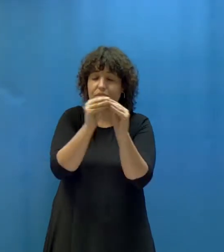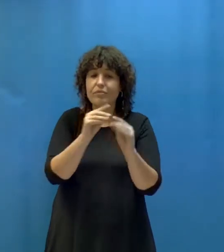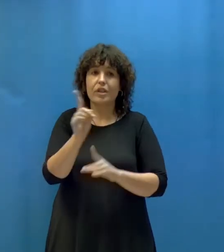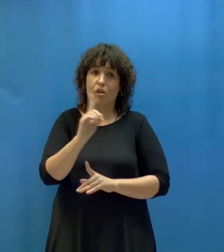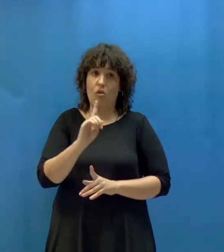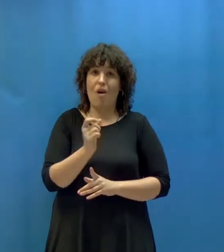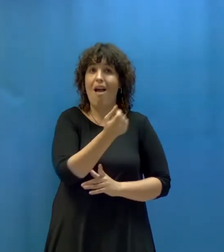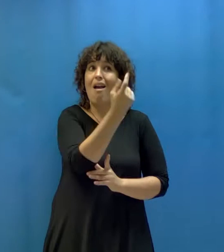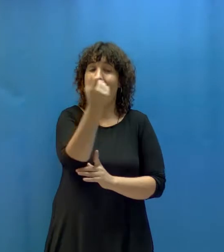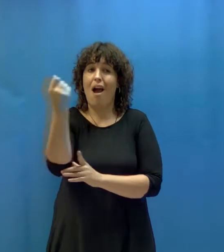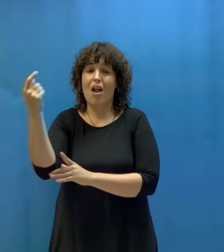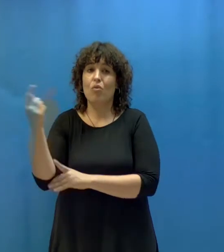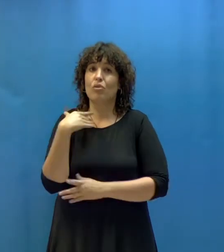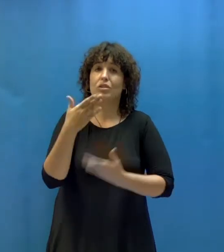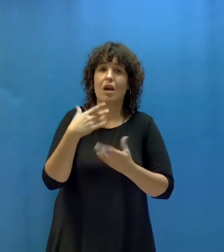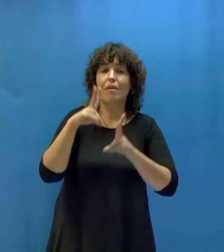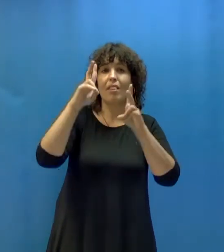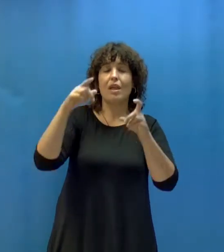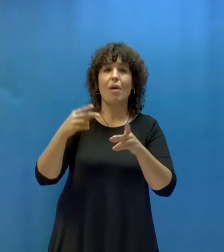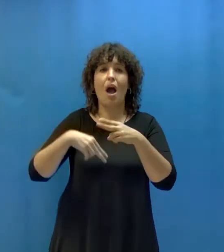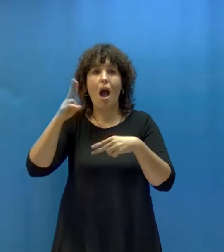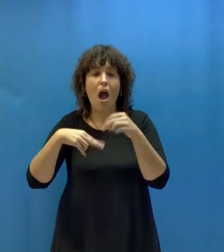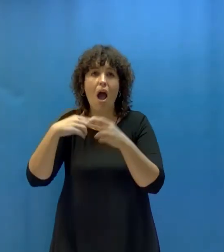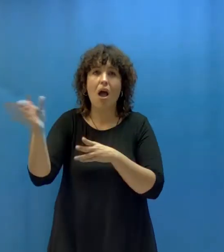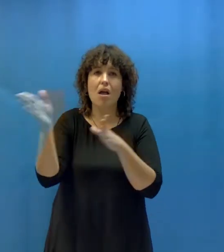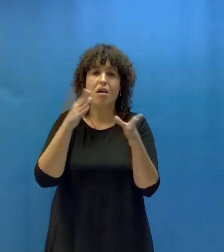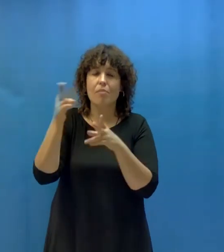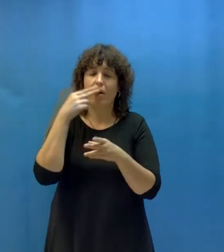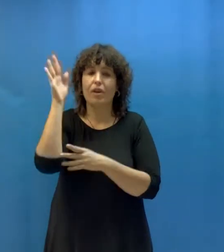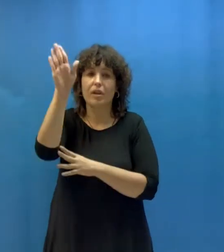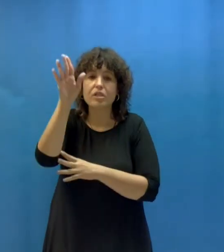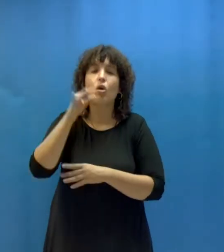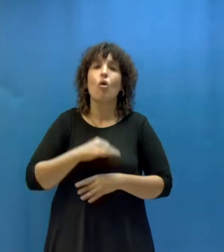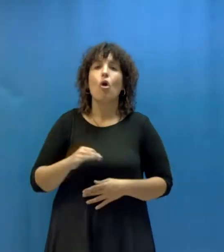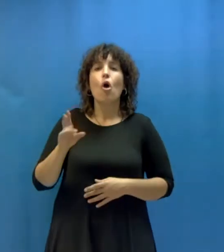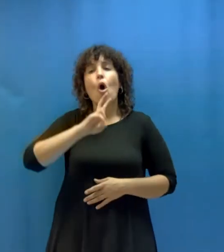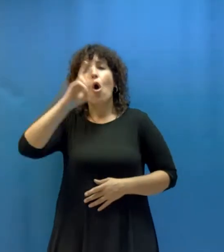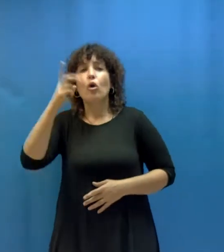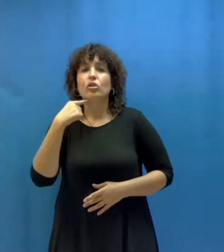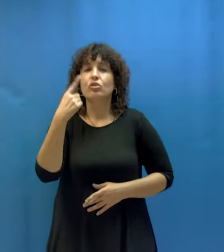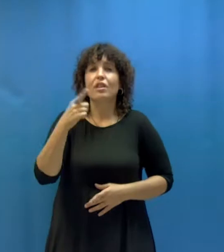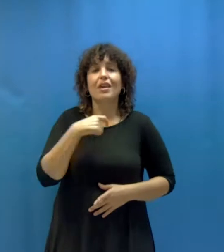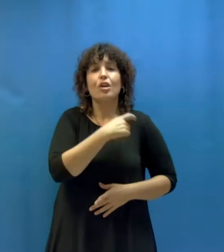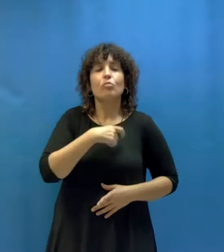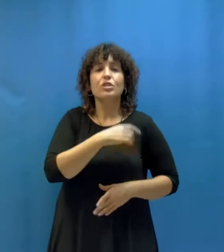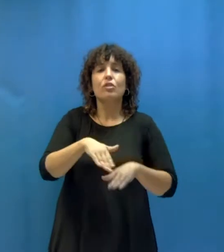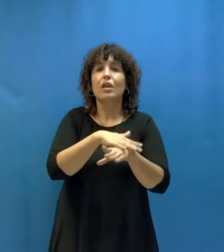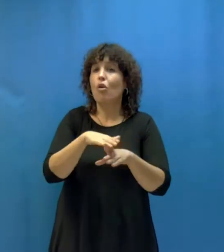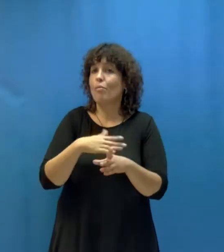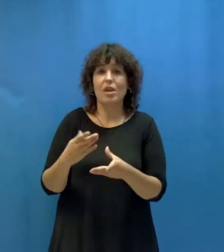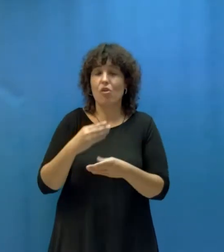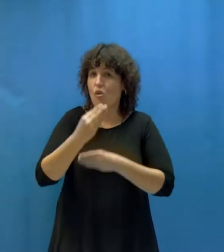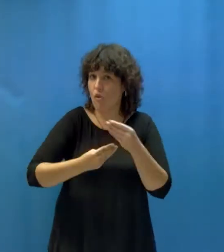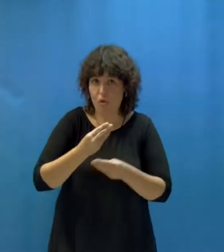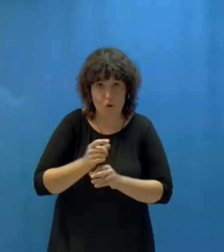el origen franquista de la construcción, otros cuestionaron el error de procedimiento por no haber pasado por la Comisión de Gobernación y